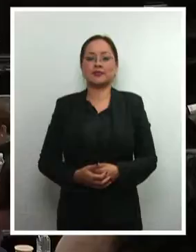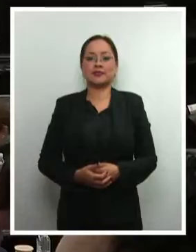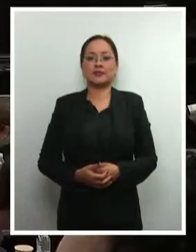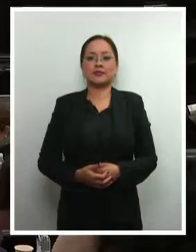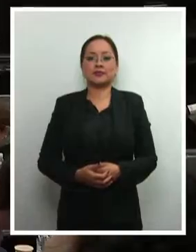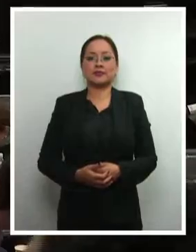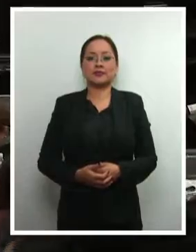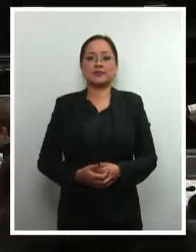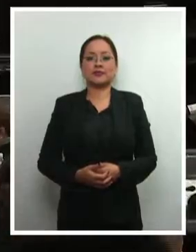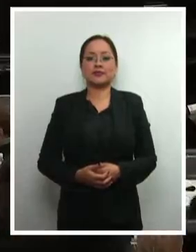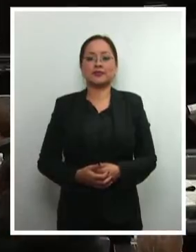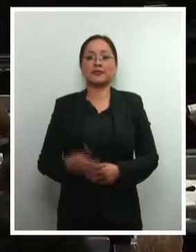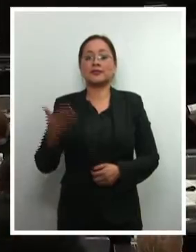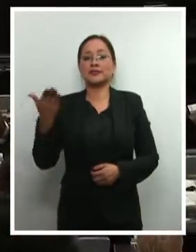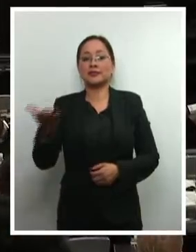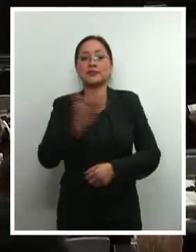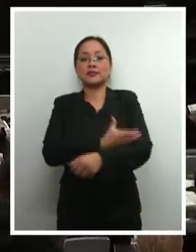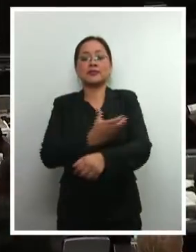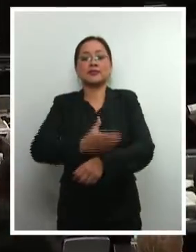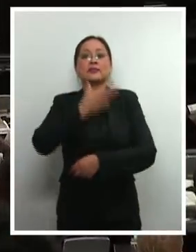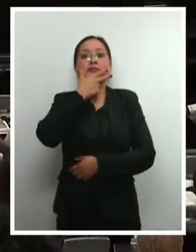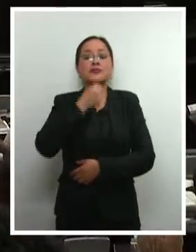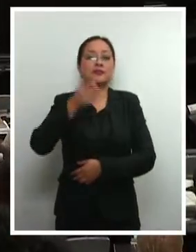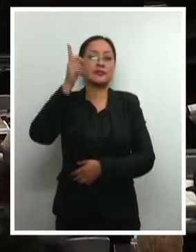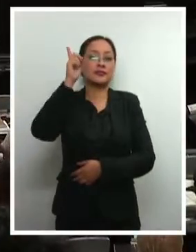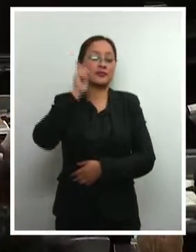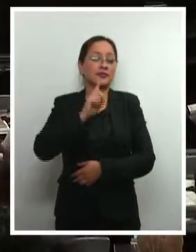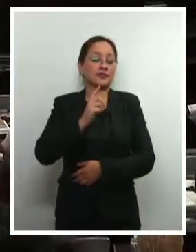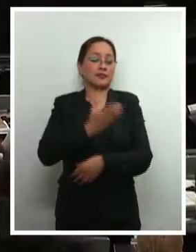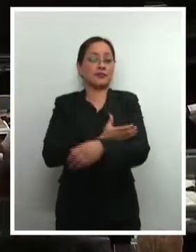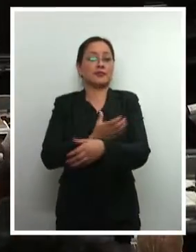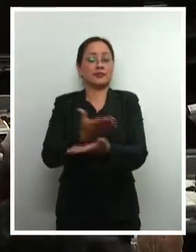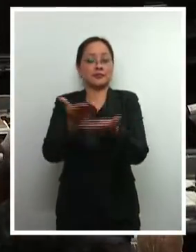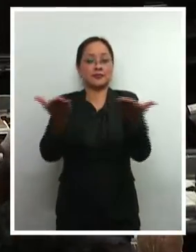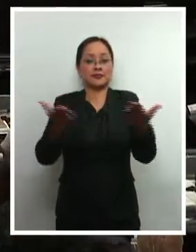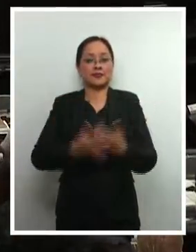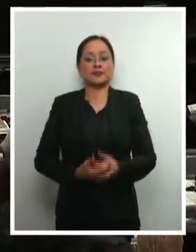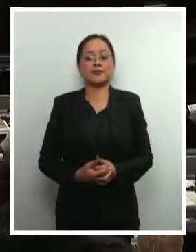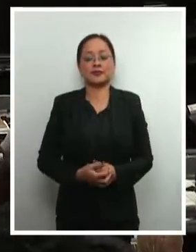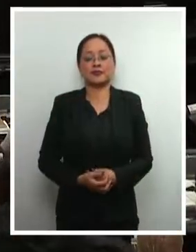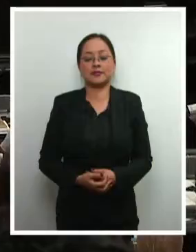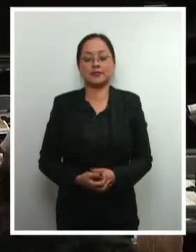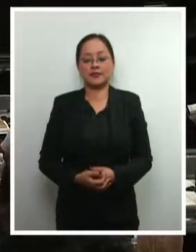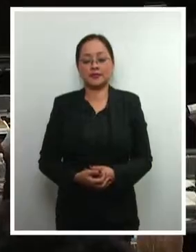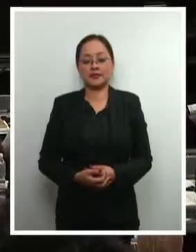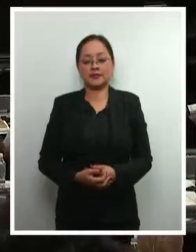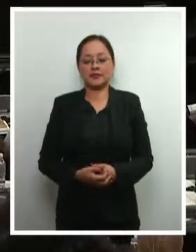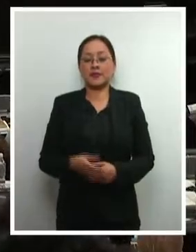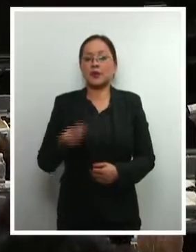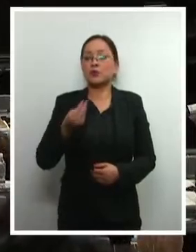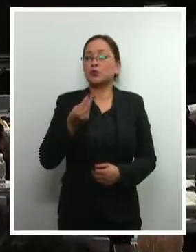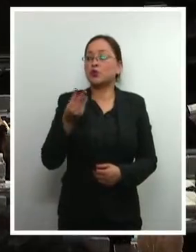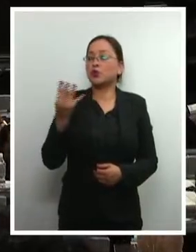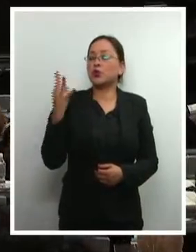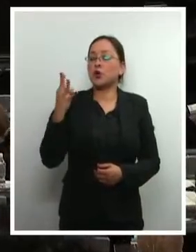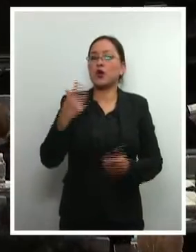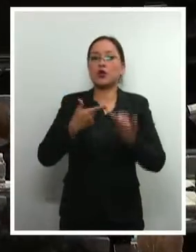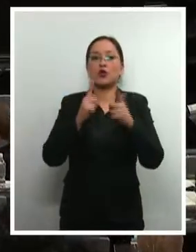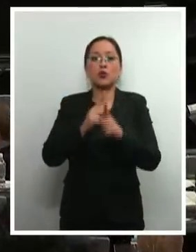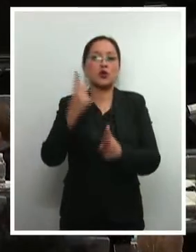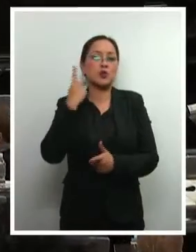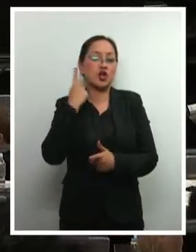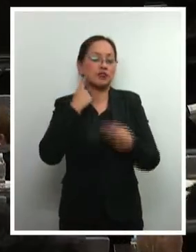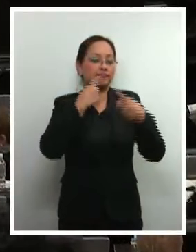Compañeras, compañeros, la pluralidad de esta